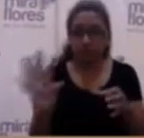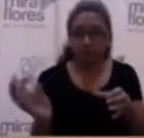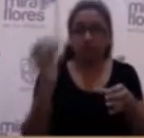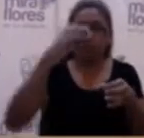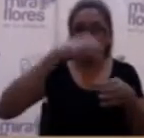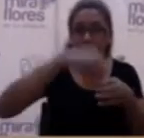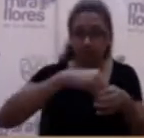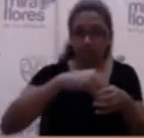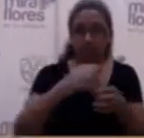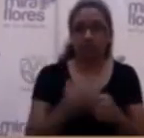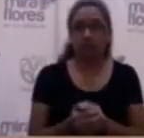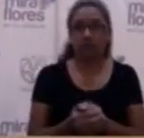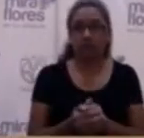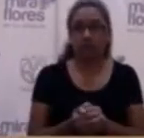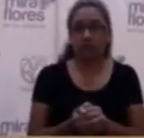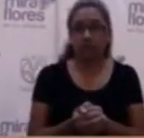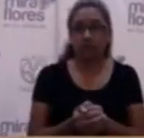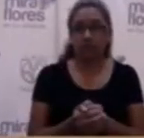que incluye